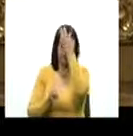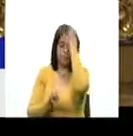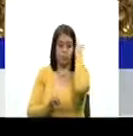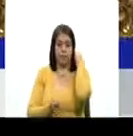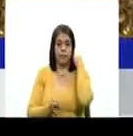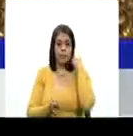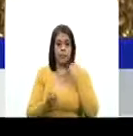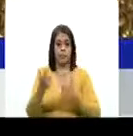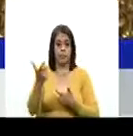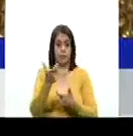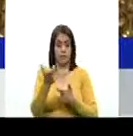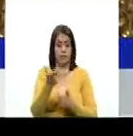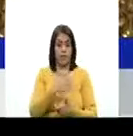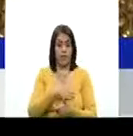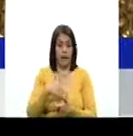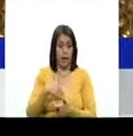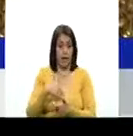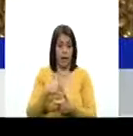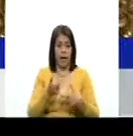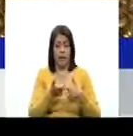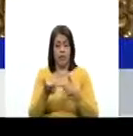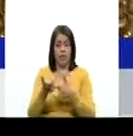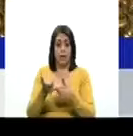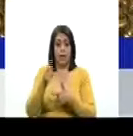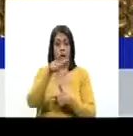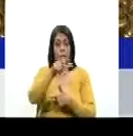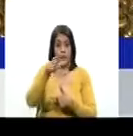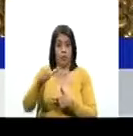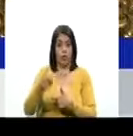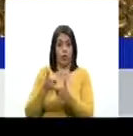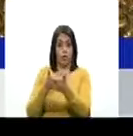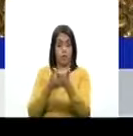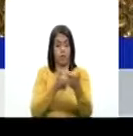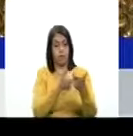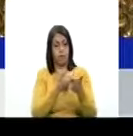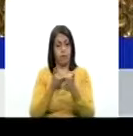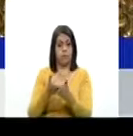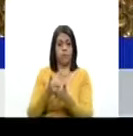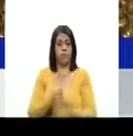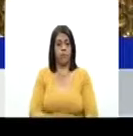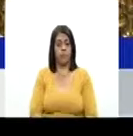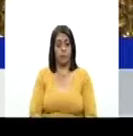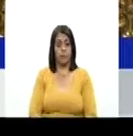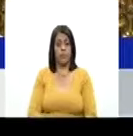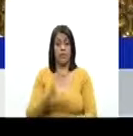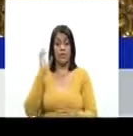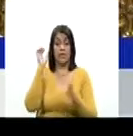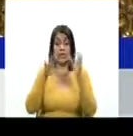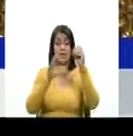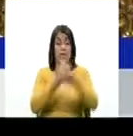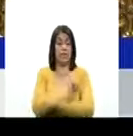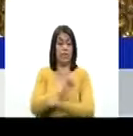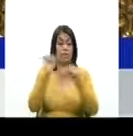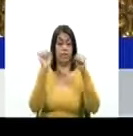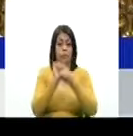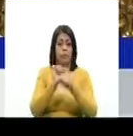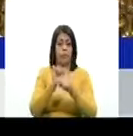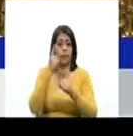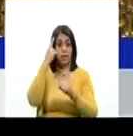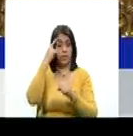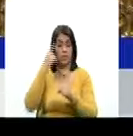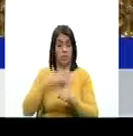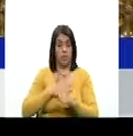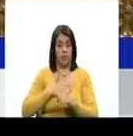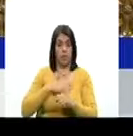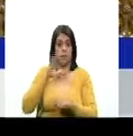con fusiles, intentando no ser atacados físicamente, con balas, con armas, con granadas. Y sepan que en mi